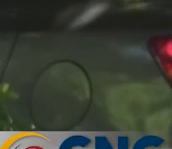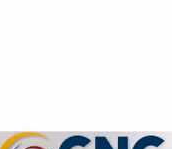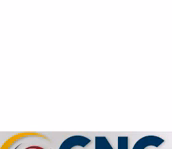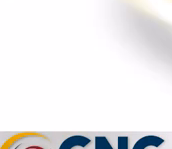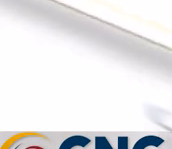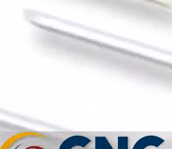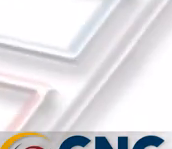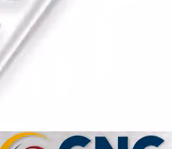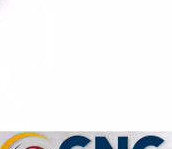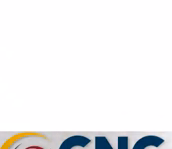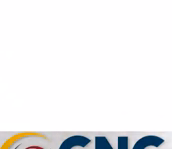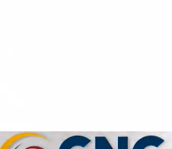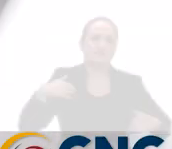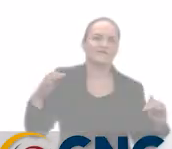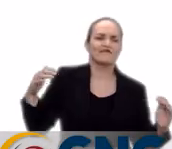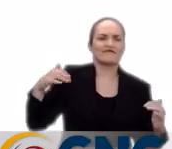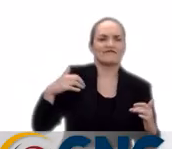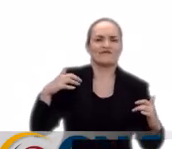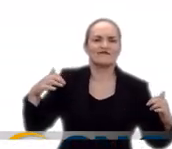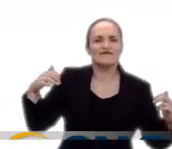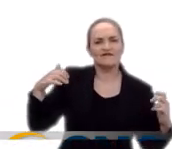transparentes.